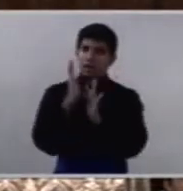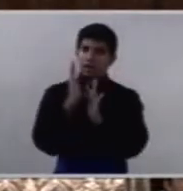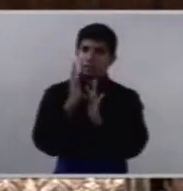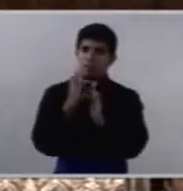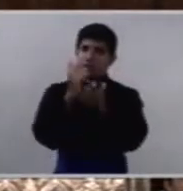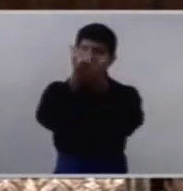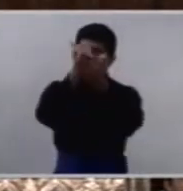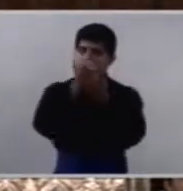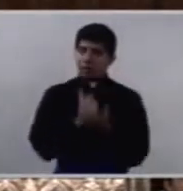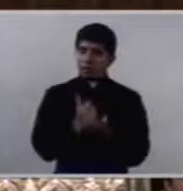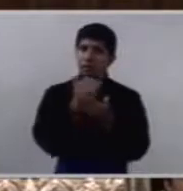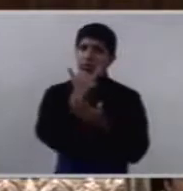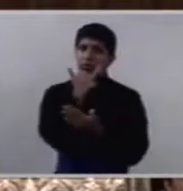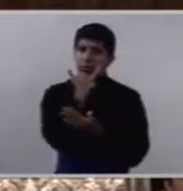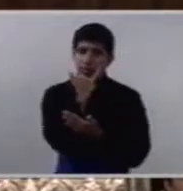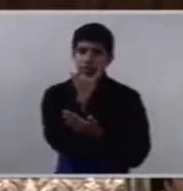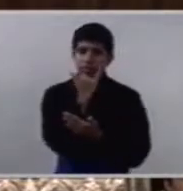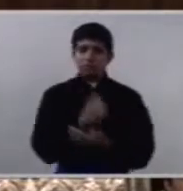ayúdanos a perdonar,